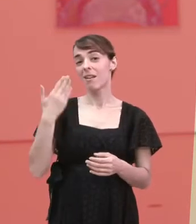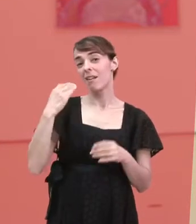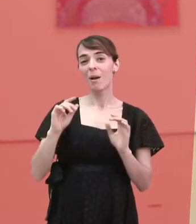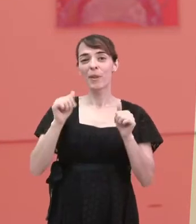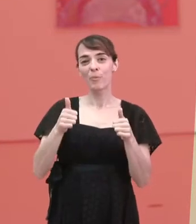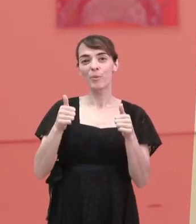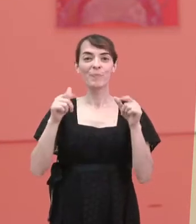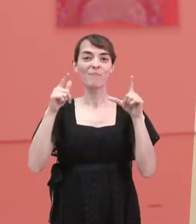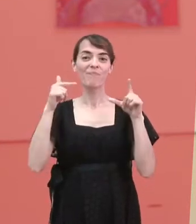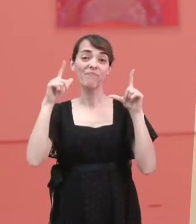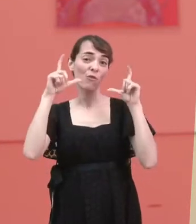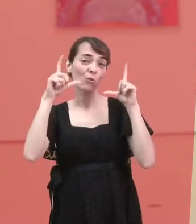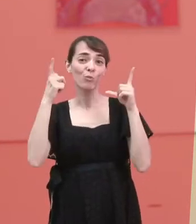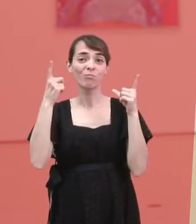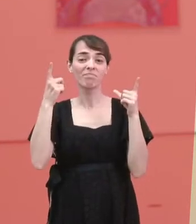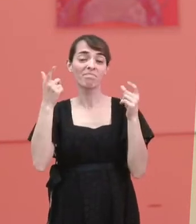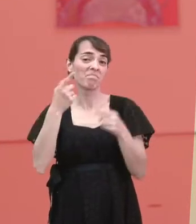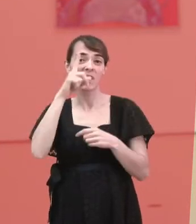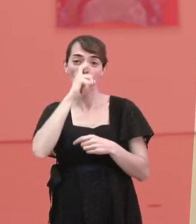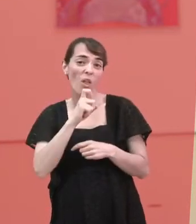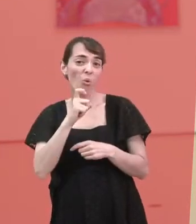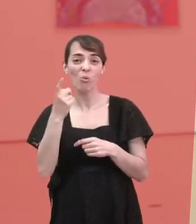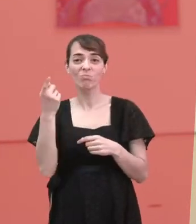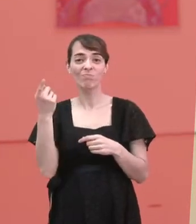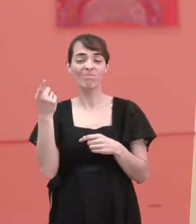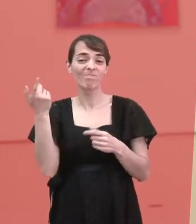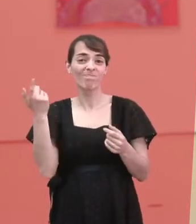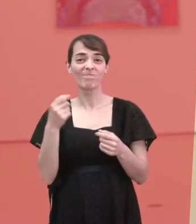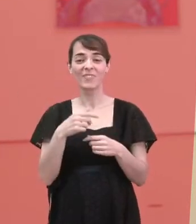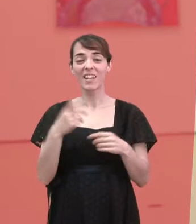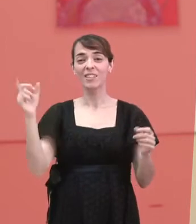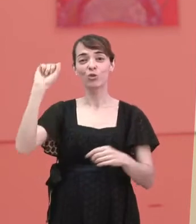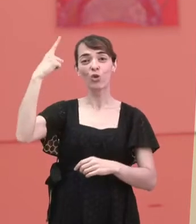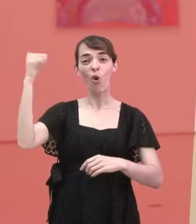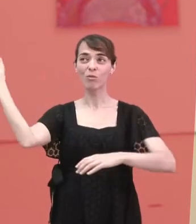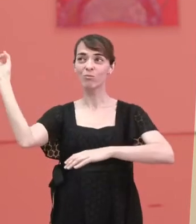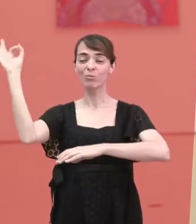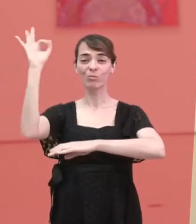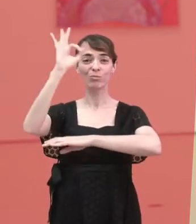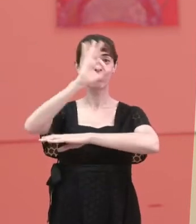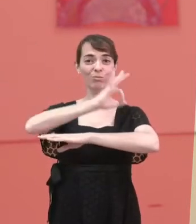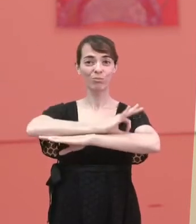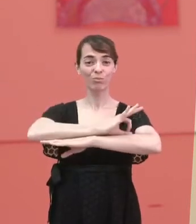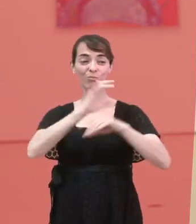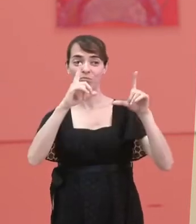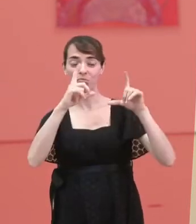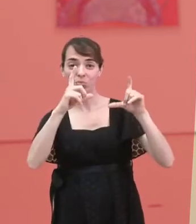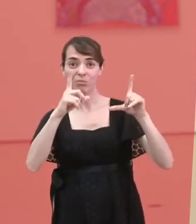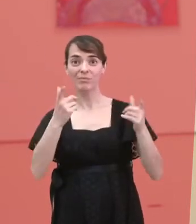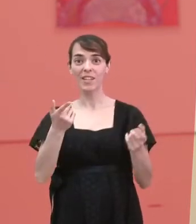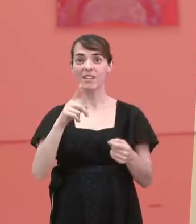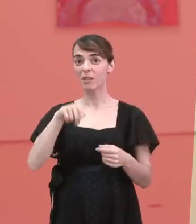una foto pues, de recuerdo, de cazar puestas de sol y